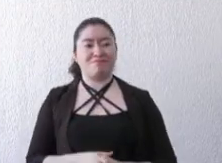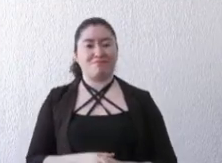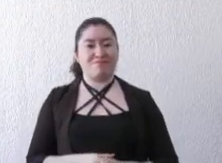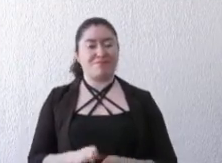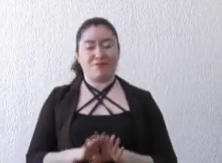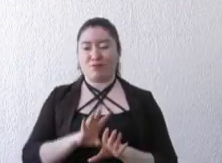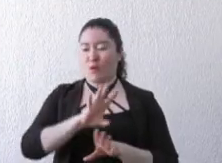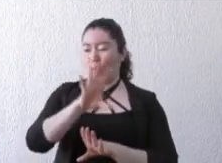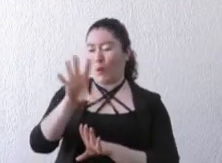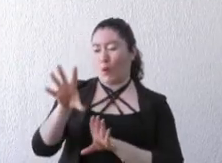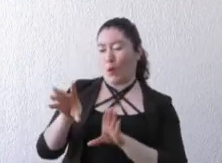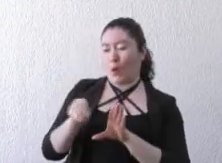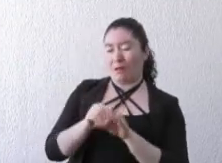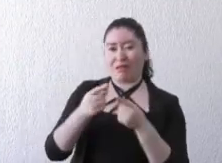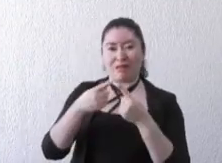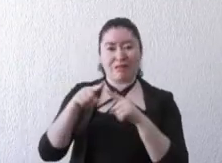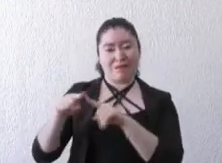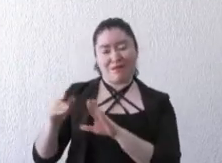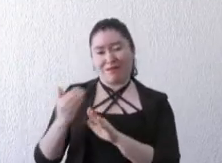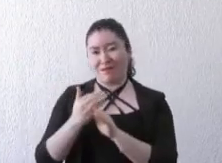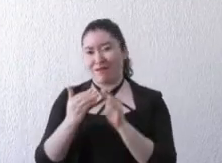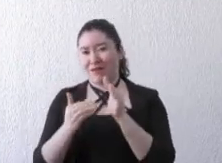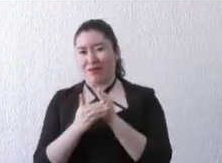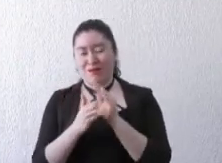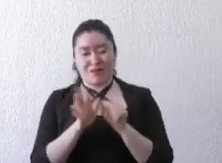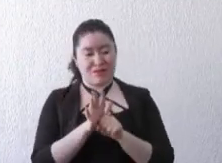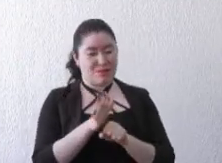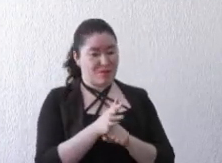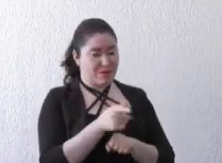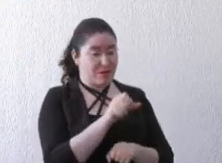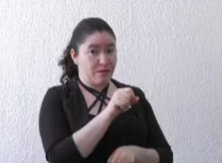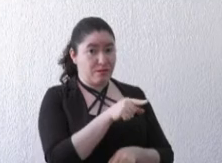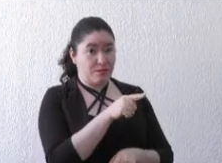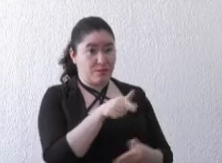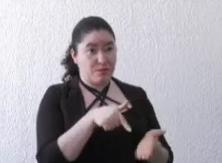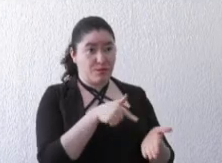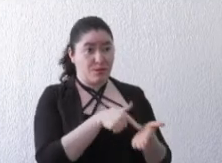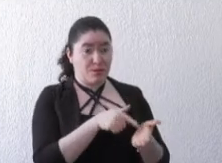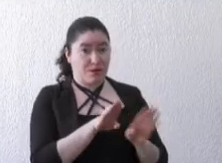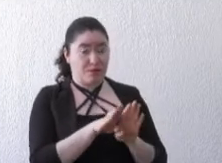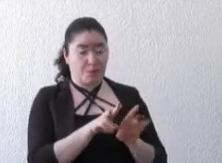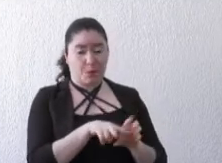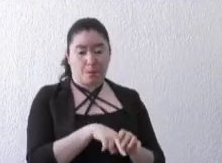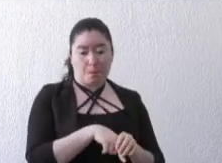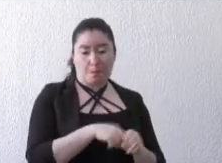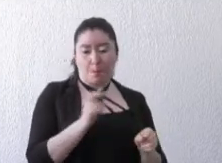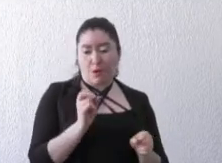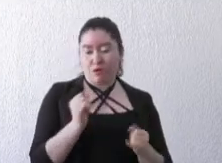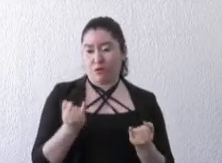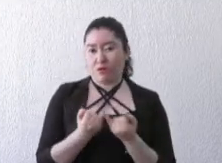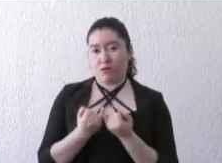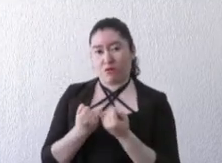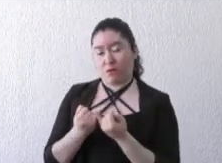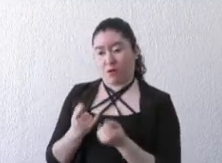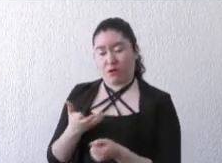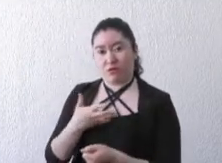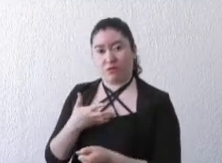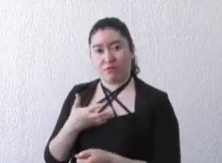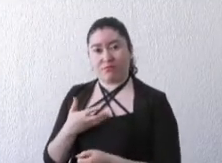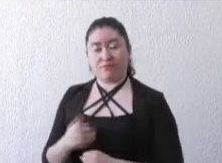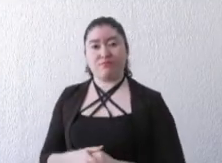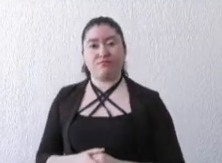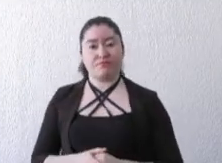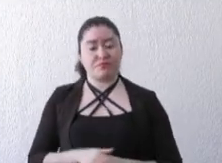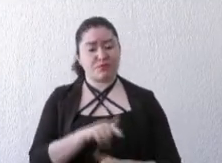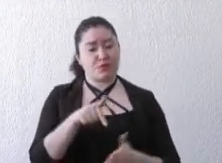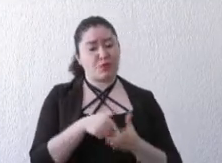complementariedad que existe entre lo público, entre el vacío y la masa. Esos vacíos son los que